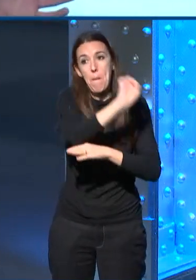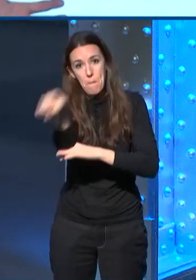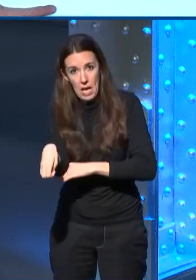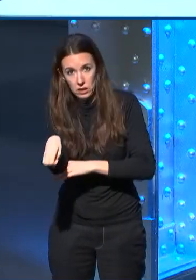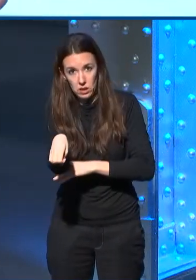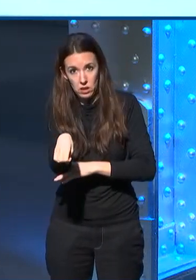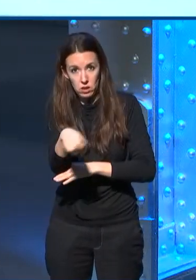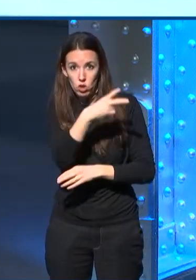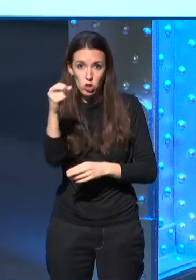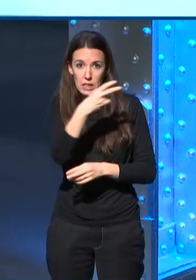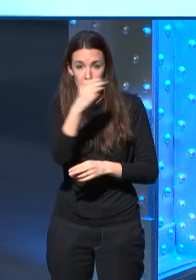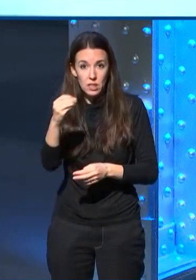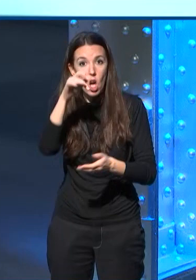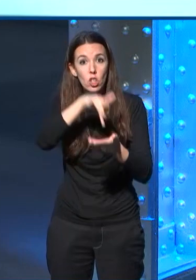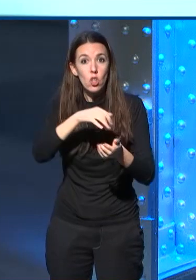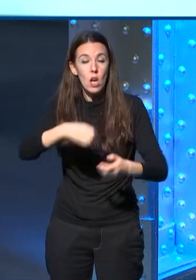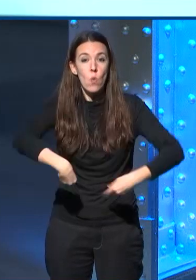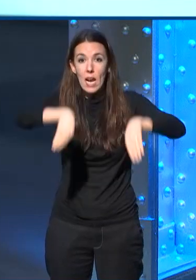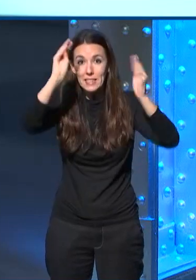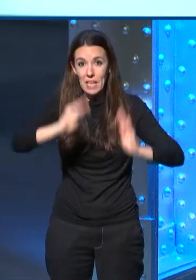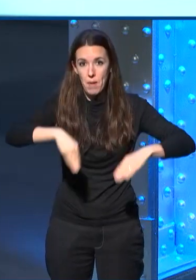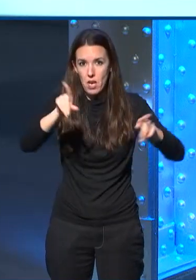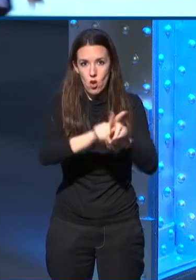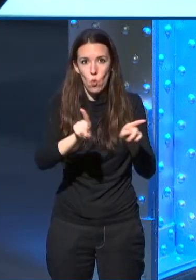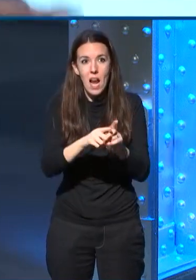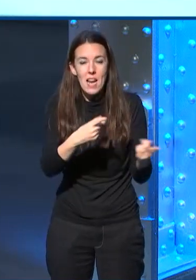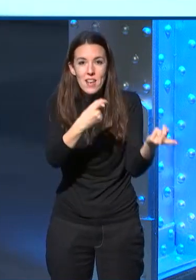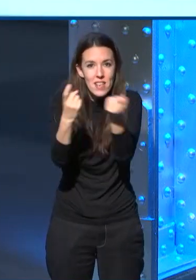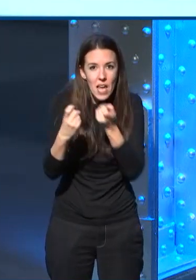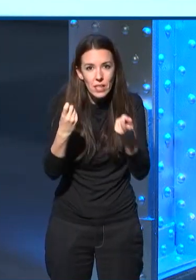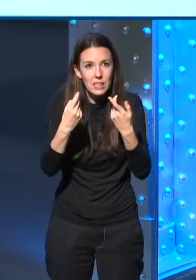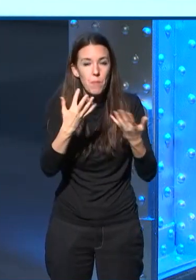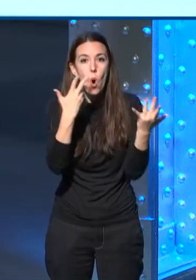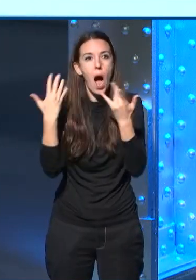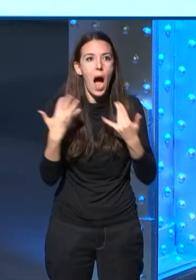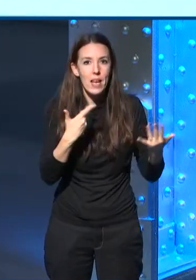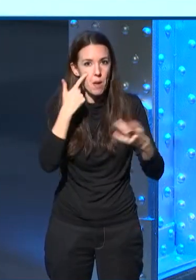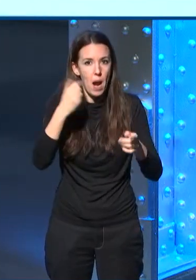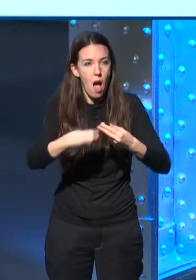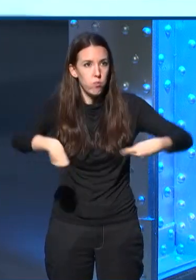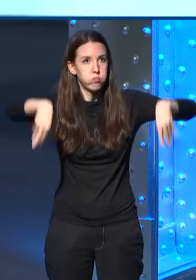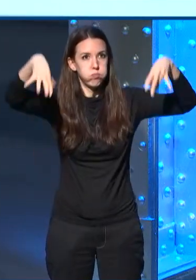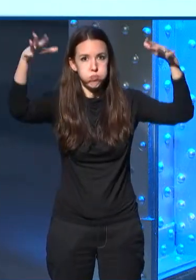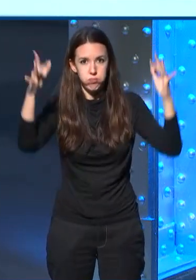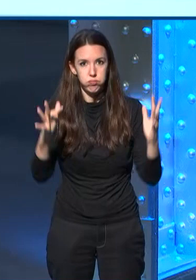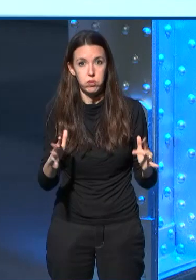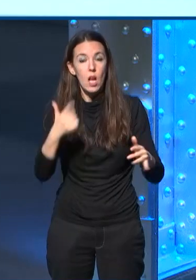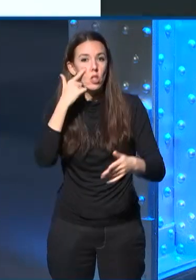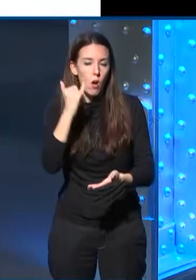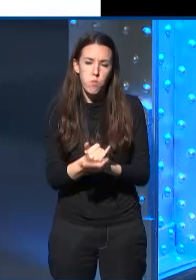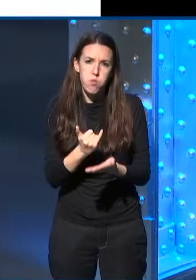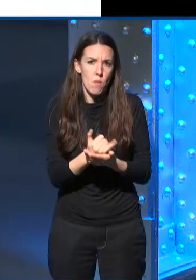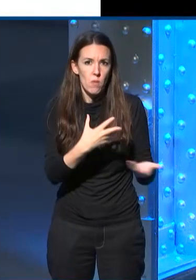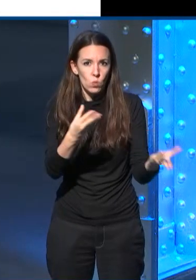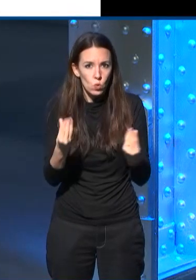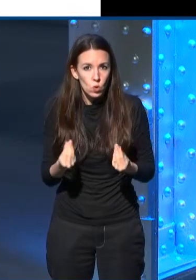para desplegar el paracaídas es como cuando uno hace así con una sábana. Necesitas que roce contra el aire, ¿no?, para poder abrirse. Entonces hay que testearlos muchísimo. Por lo